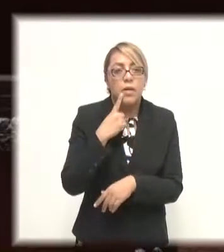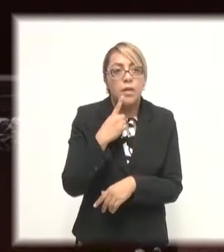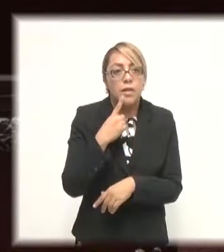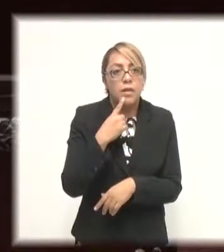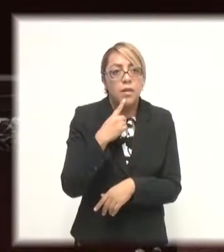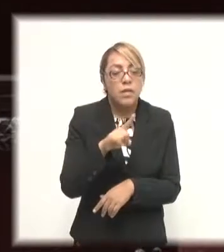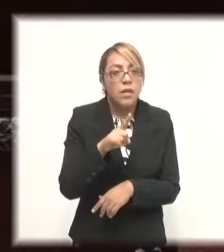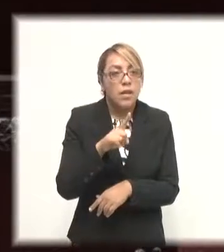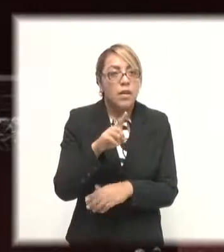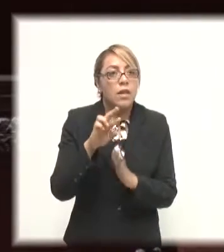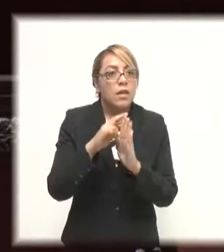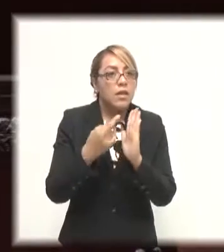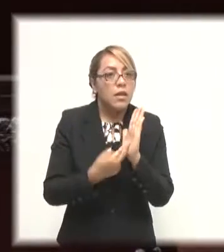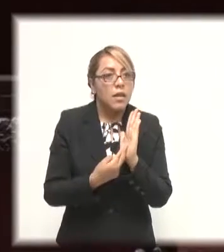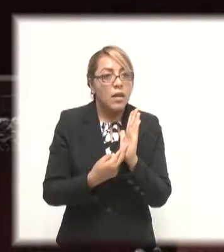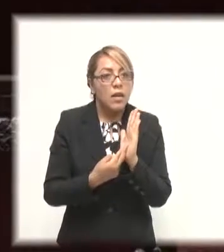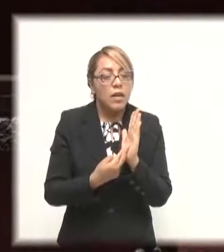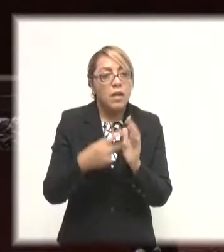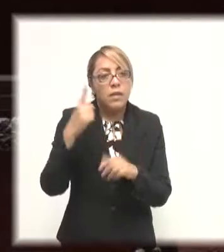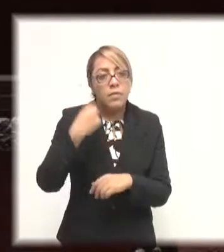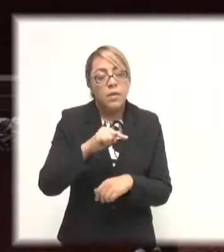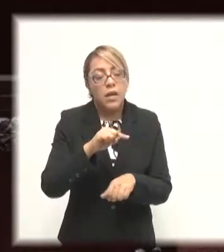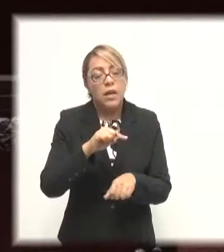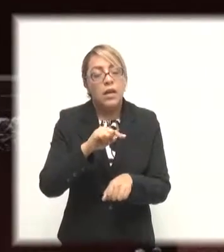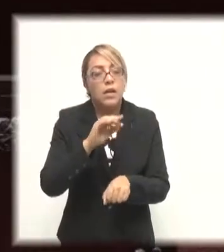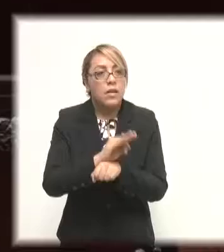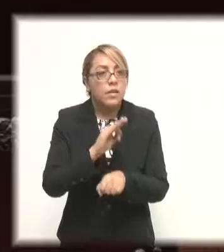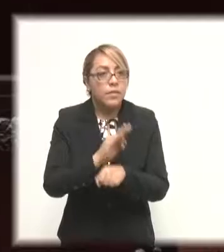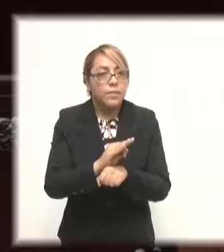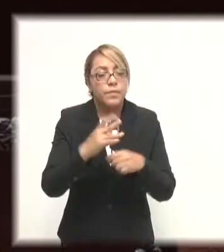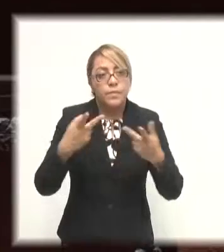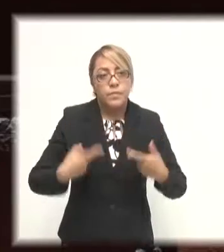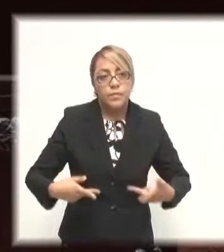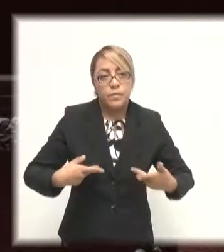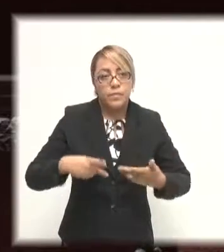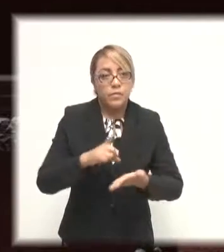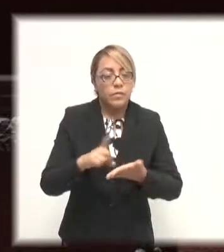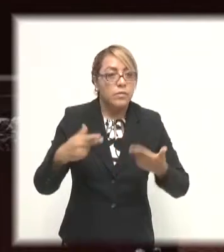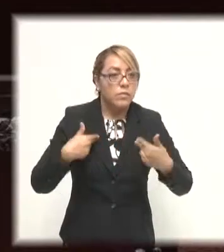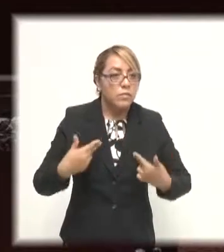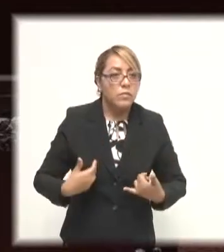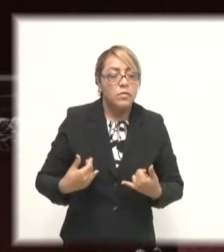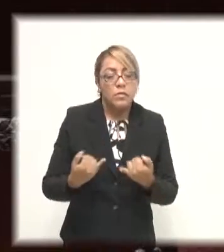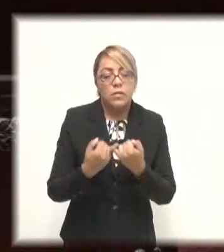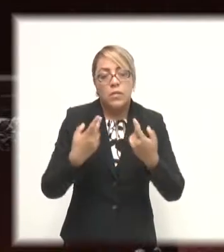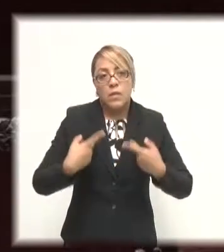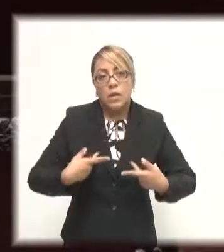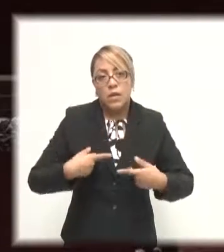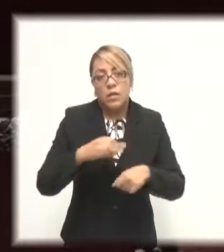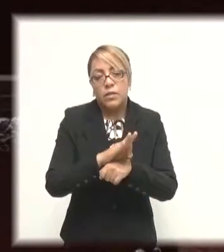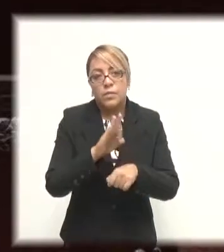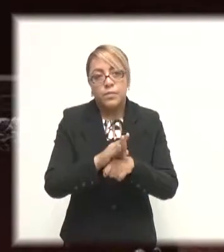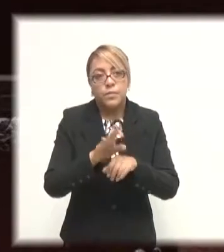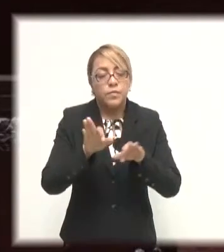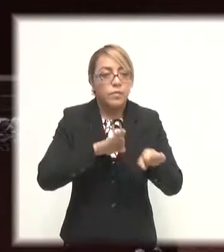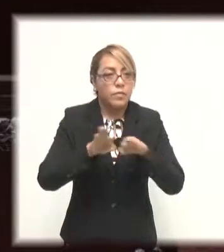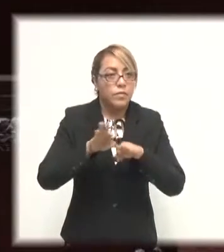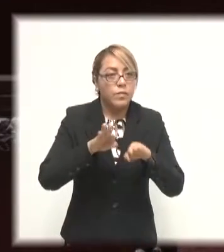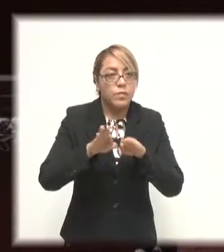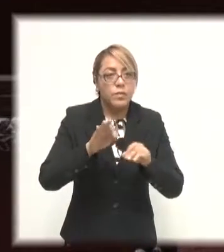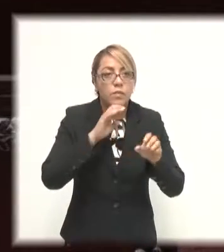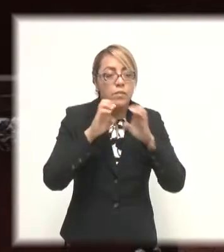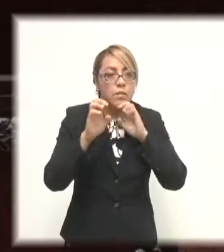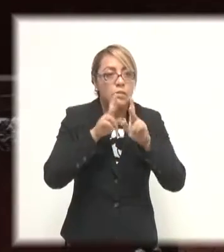de la Ley para la Protección de las Personas Defensoras de los Derechos Humanos y la Salvaguarda de los Derechos para el Ejercicio del Periodismo a